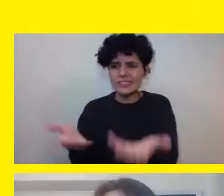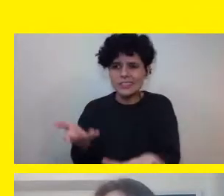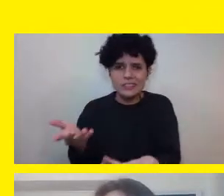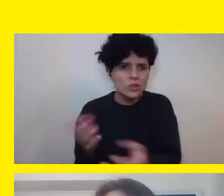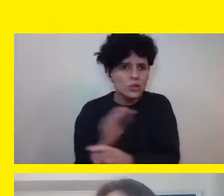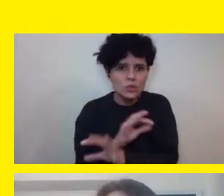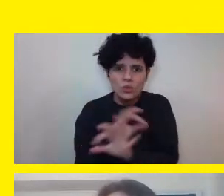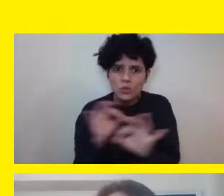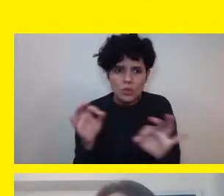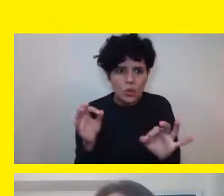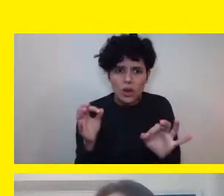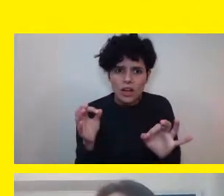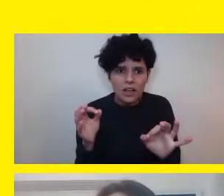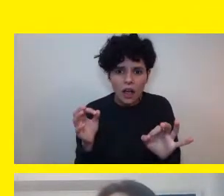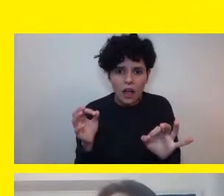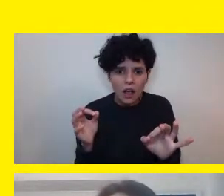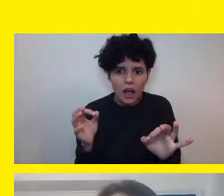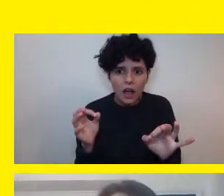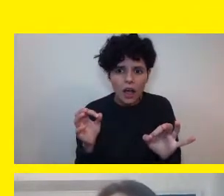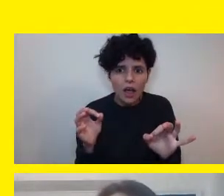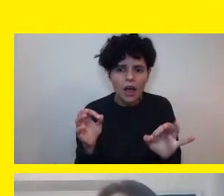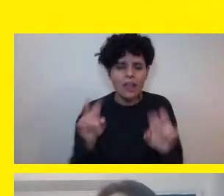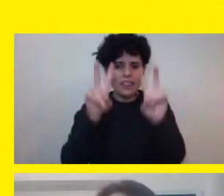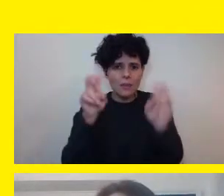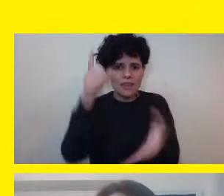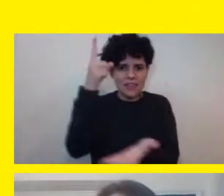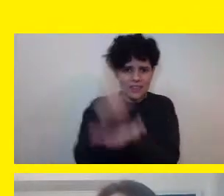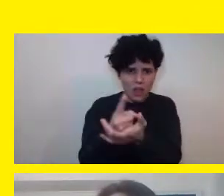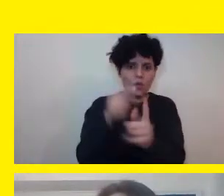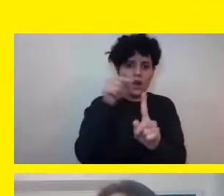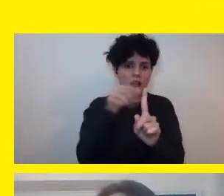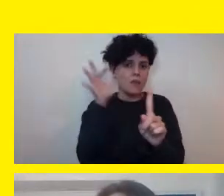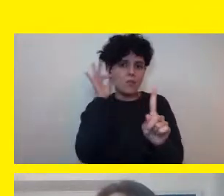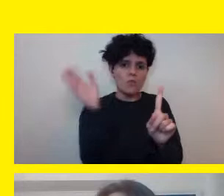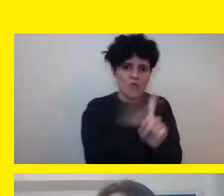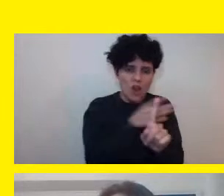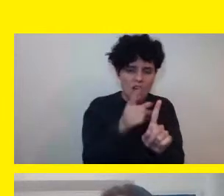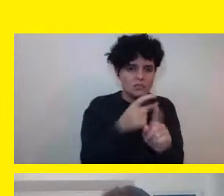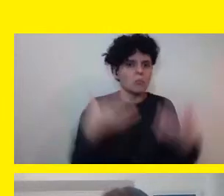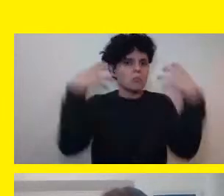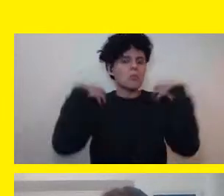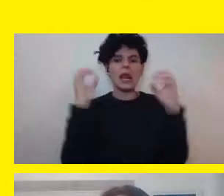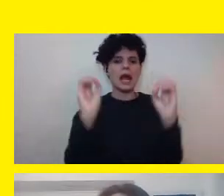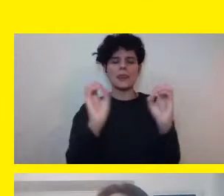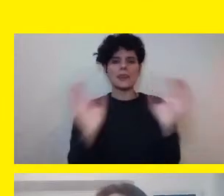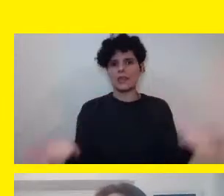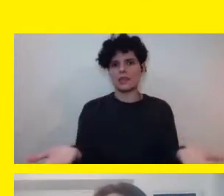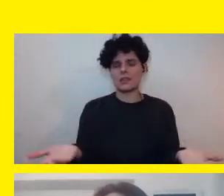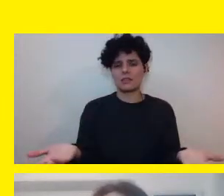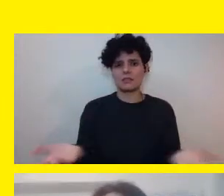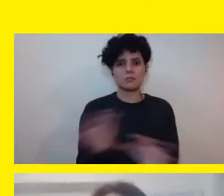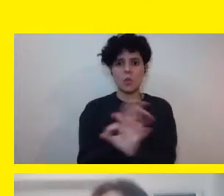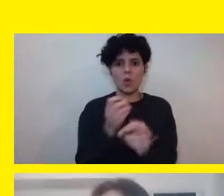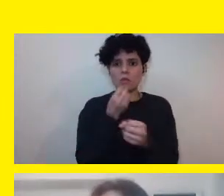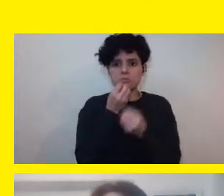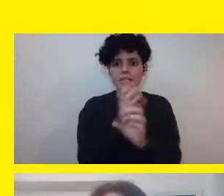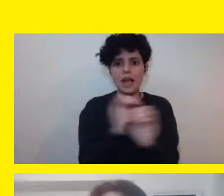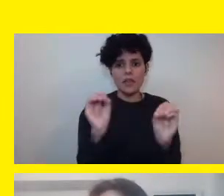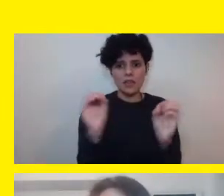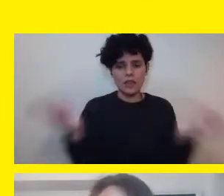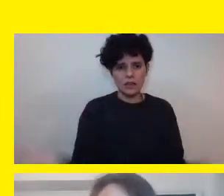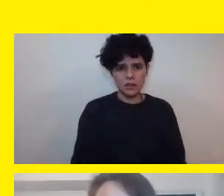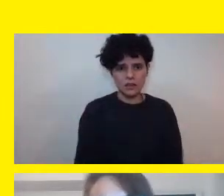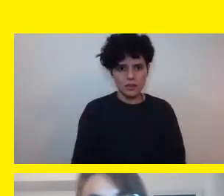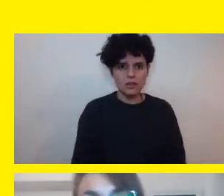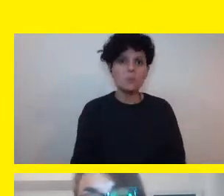preocuparse de lo que fue la violencia en dictadura, la violencia en particular ejercida en contra de las mujeres, ¿ya? Mujeres